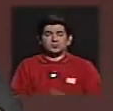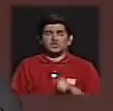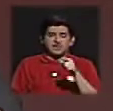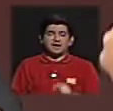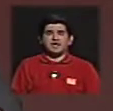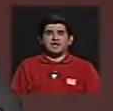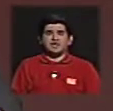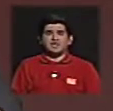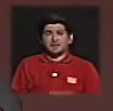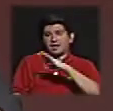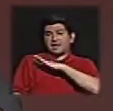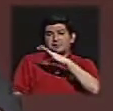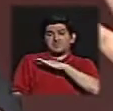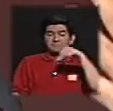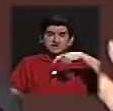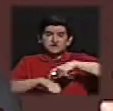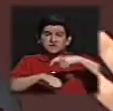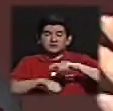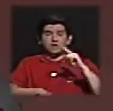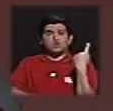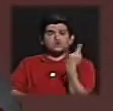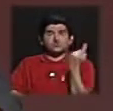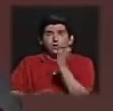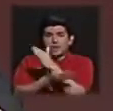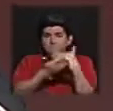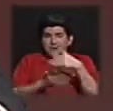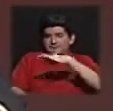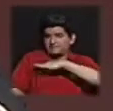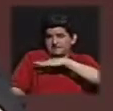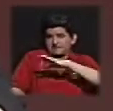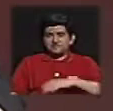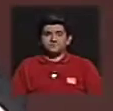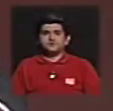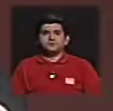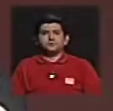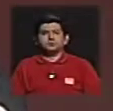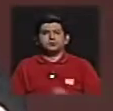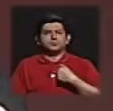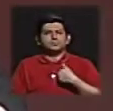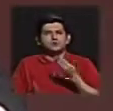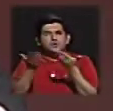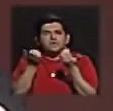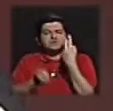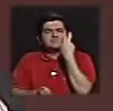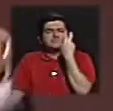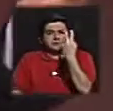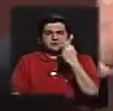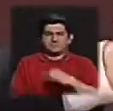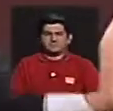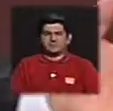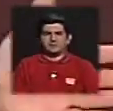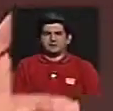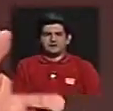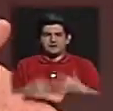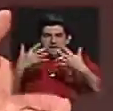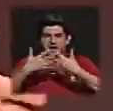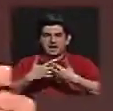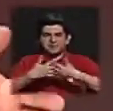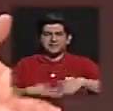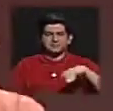tajada más importante, de hecho en estos momentos la única tajada. Yo quiero ver, porque a la empresa Ernst